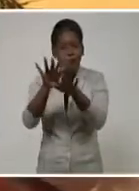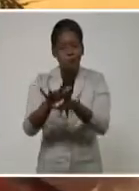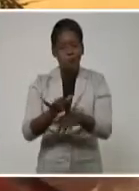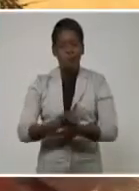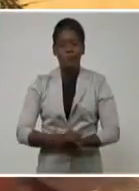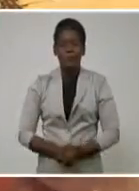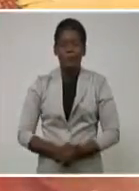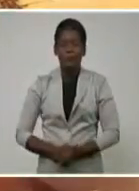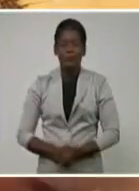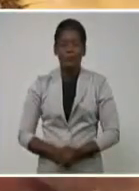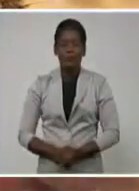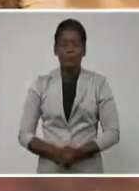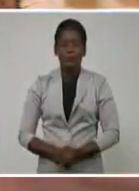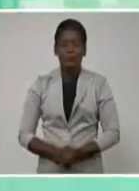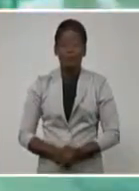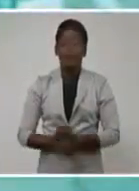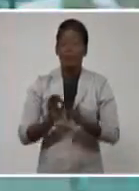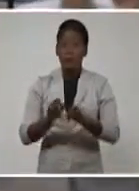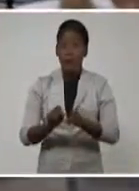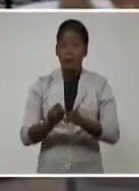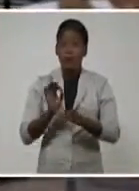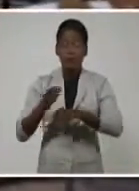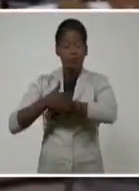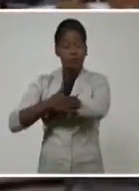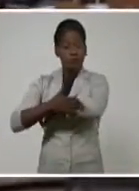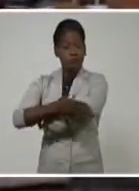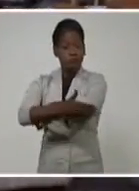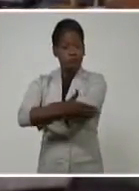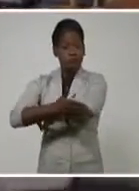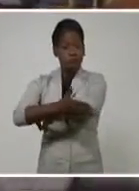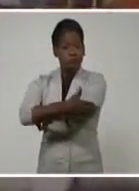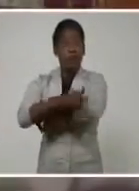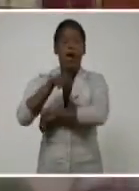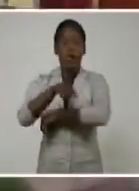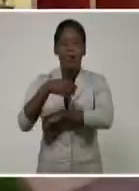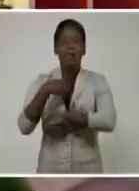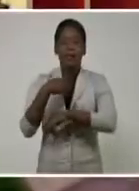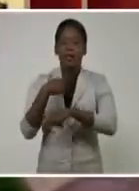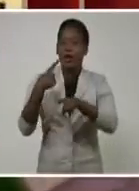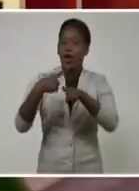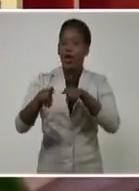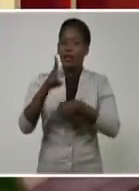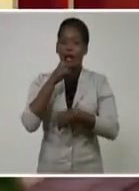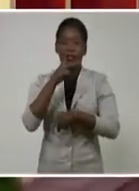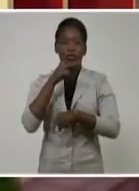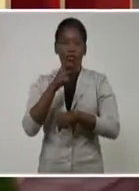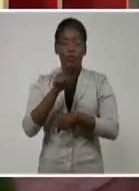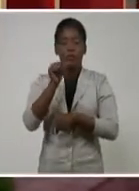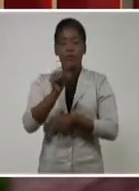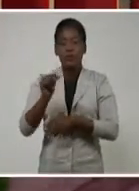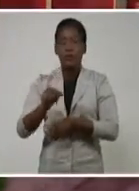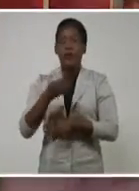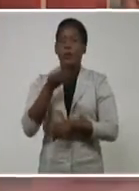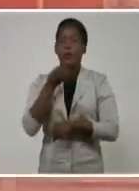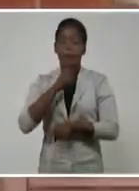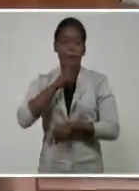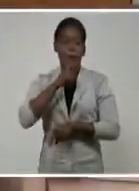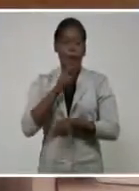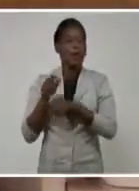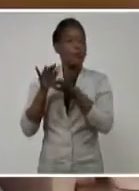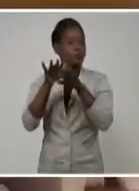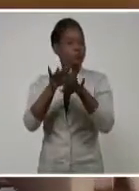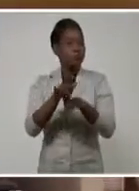la construcción en su acceso lateral por el conocido como Boquete del Coco, de servicios sanitarios públicos, deuda pendiente en la